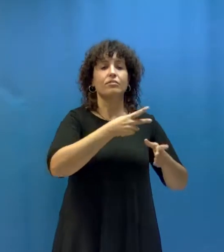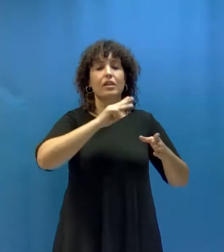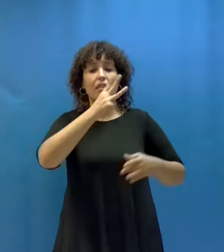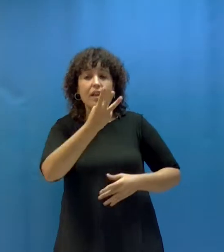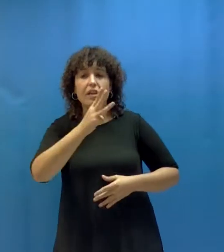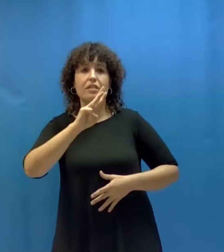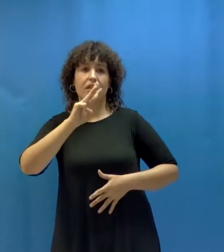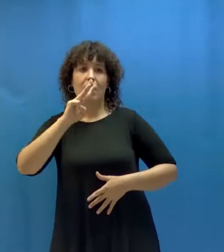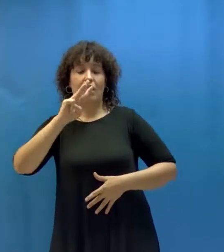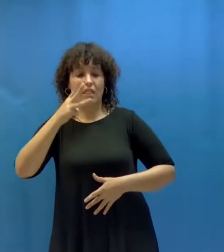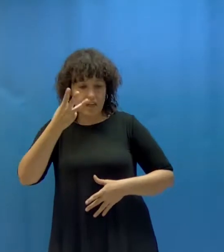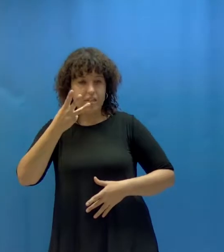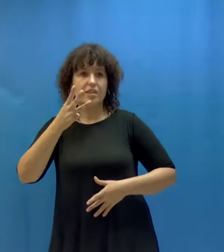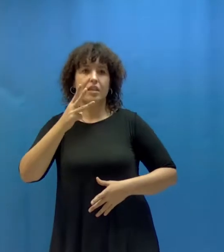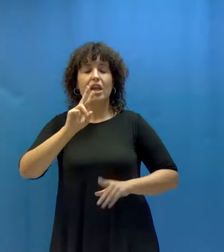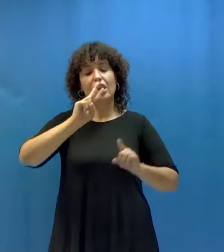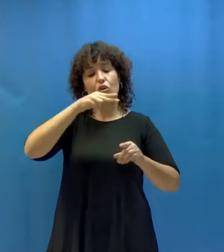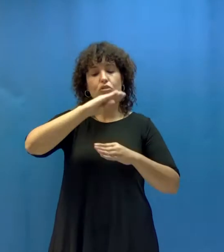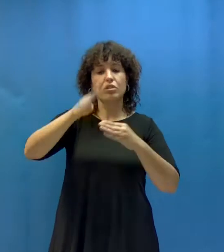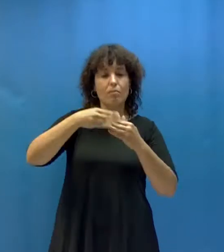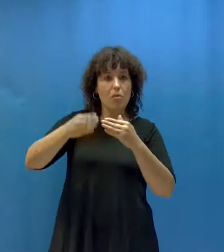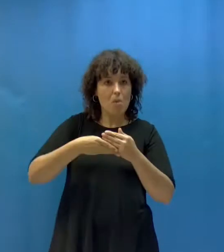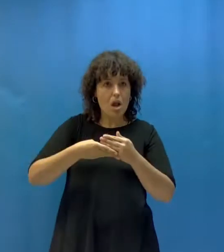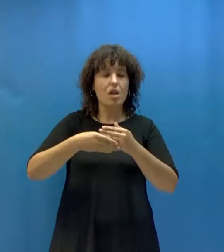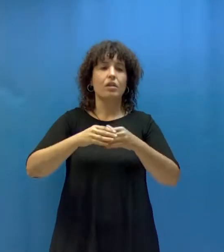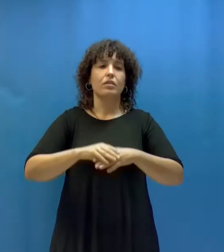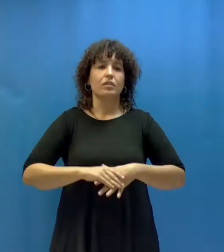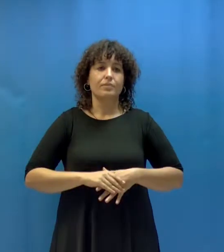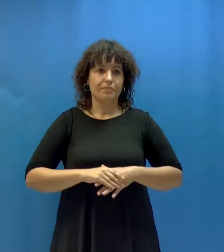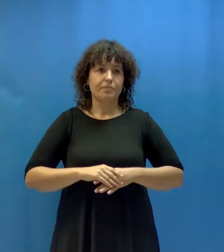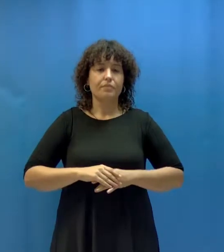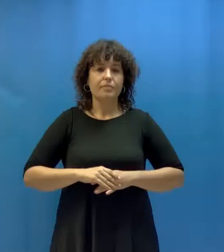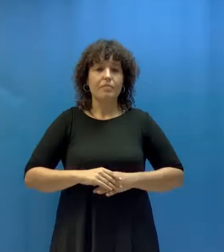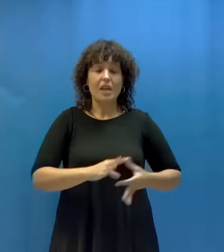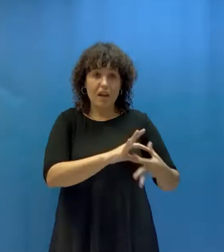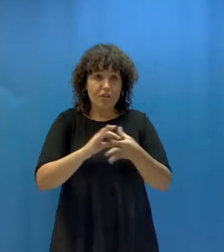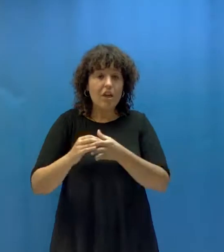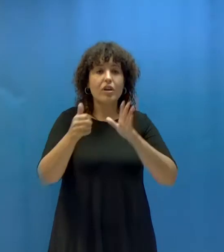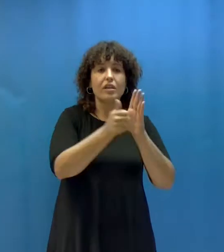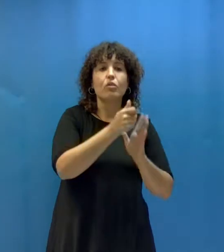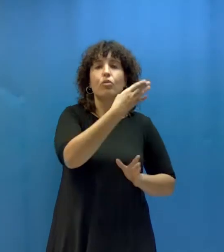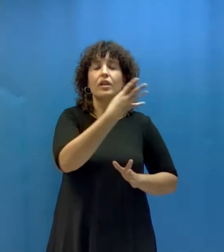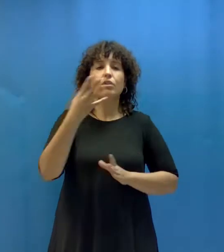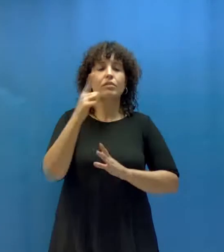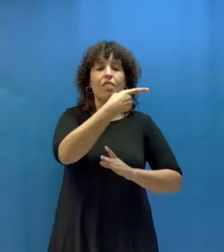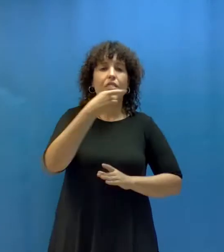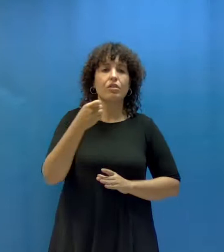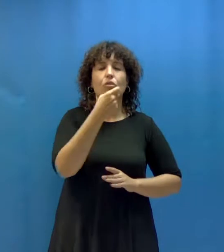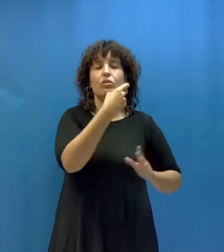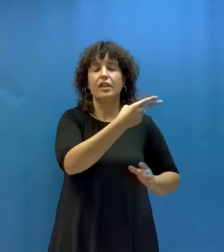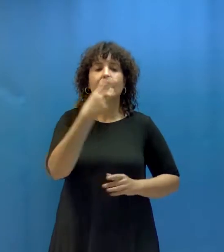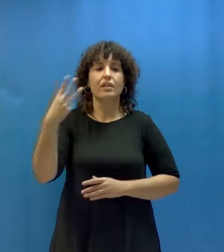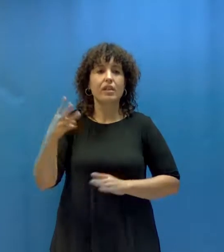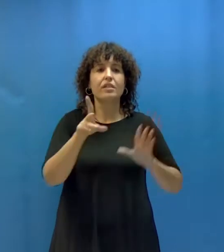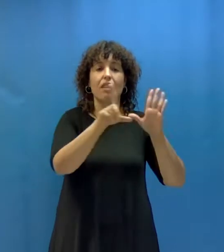una disposición final y 2 anexos. Por todo ello, conforme a lo que dispone el artículo 49 y 123 de la Ley de Base de Régimen Local y a propuesta y